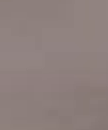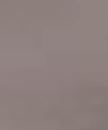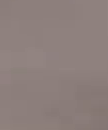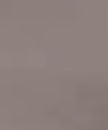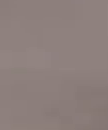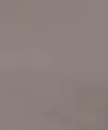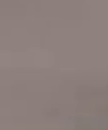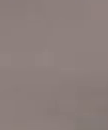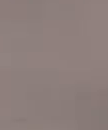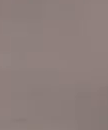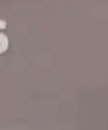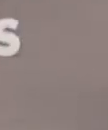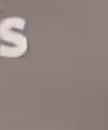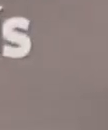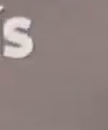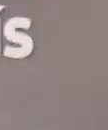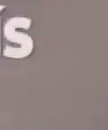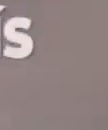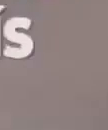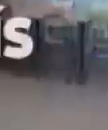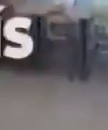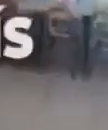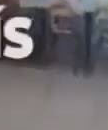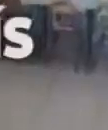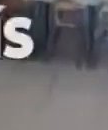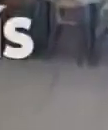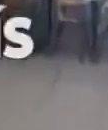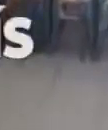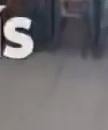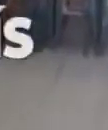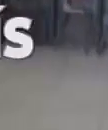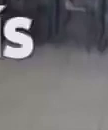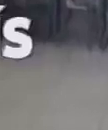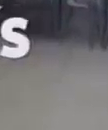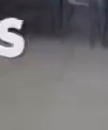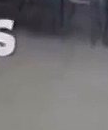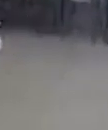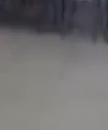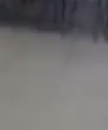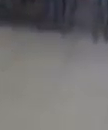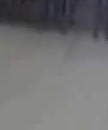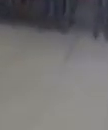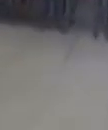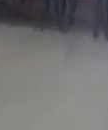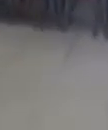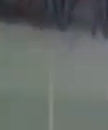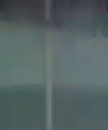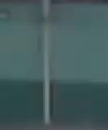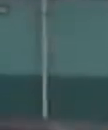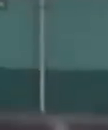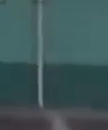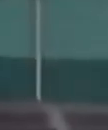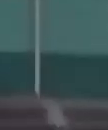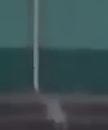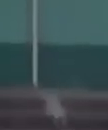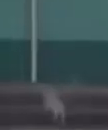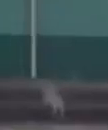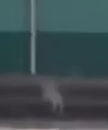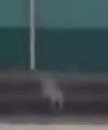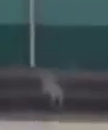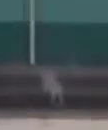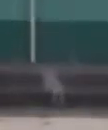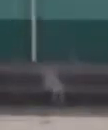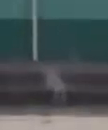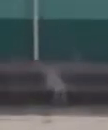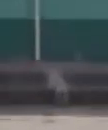Los sueños de un país comienzan en sus aulas, en donde nuestros niños inician su formación académica, quienes serán los profesionales